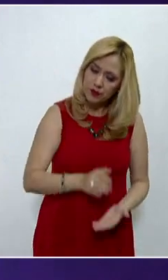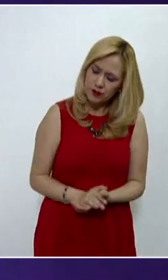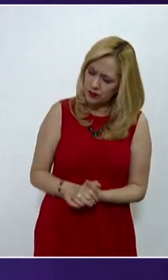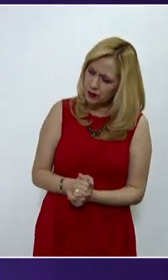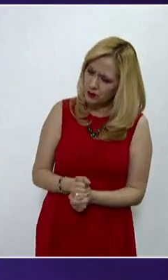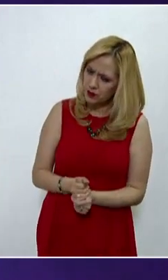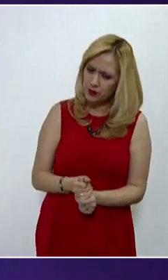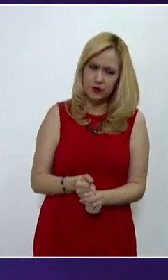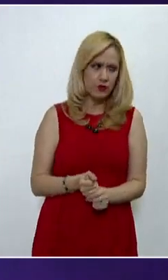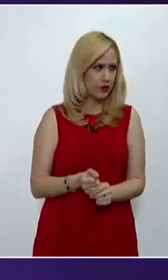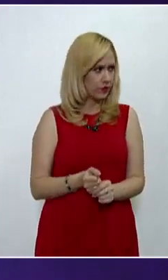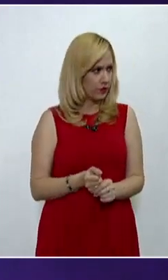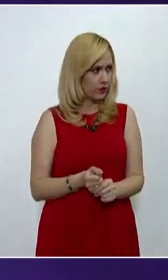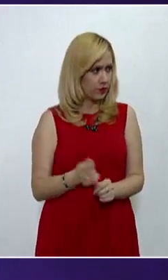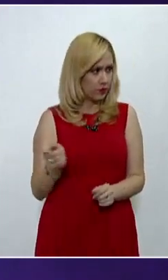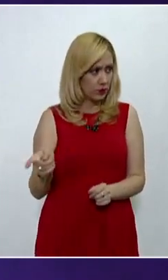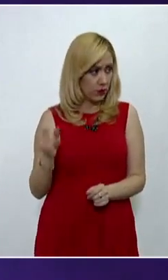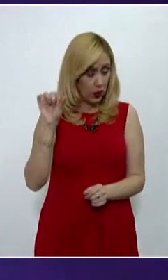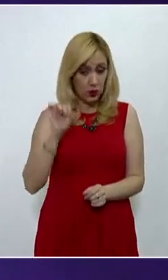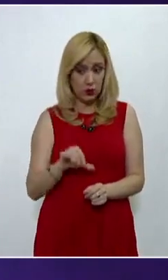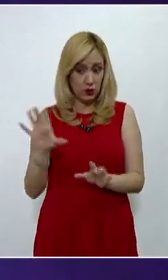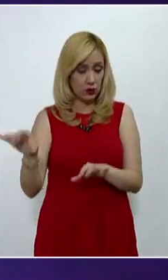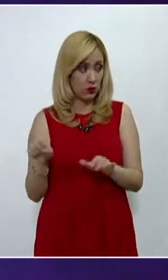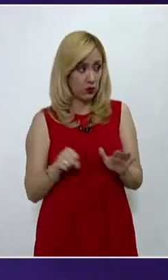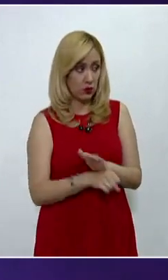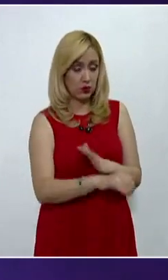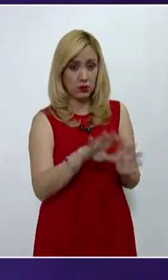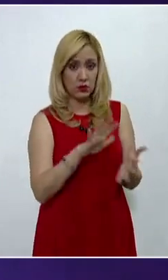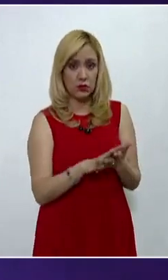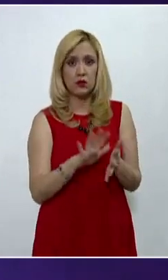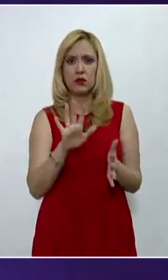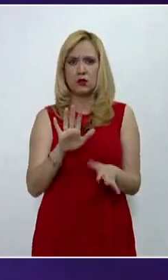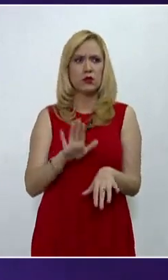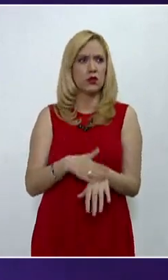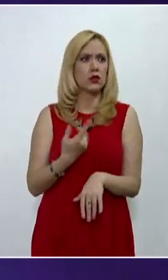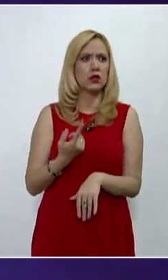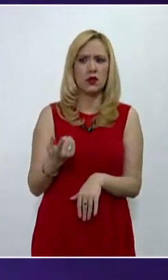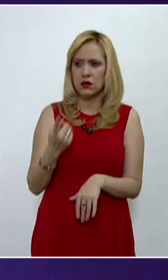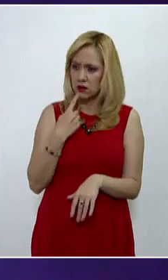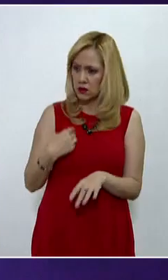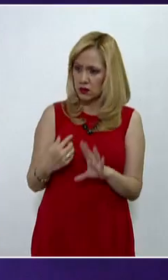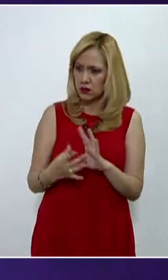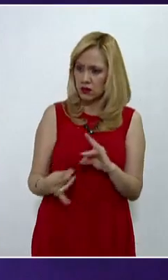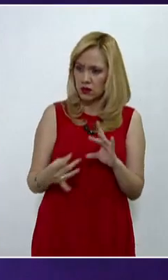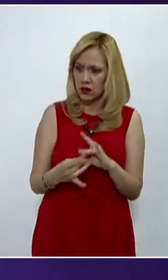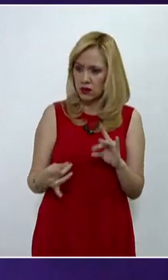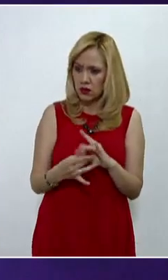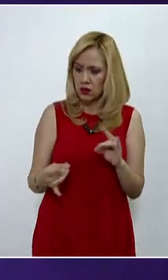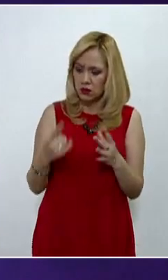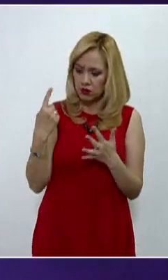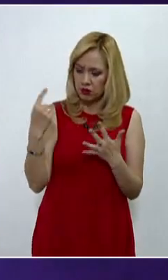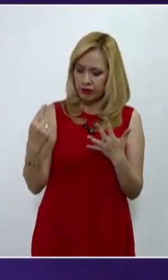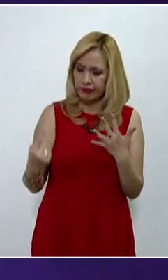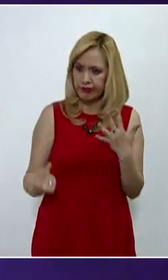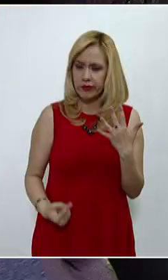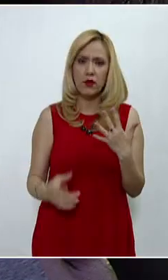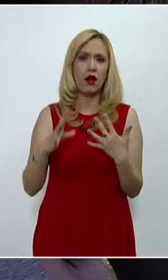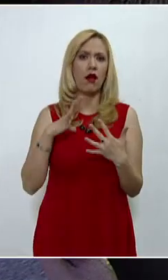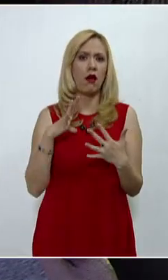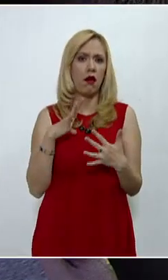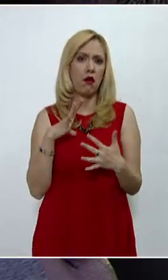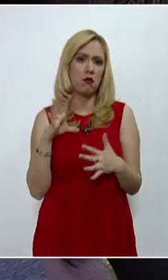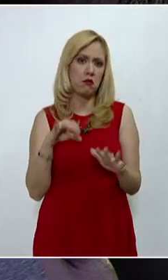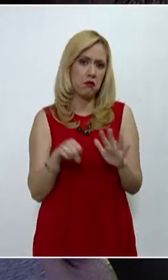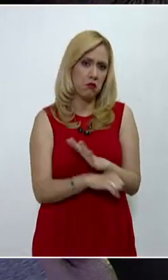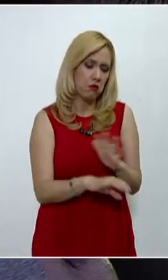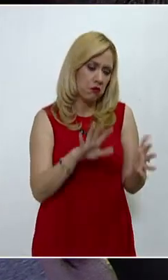tema, el tema de la medida cautelar, no de la prisión preventiva, porque la medida cautelar es el género. Hay muchas posibilidades, la prisión